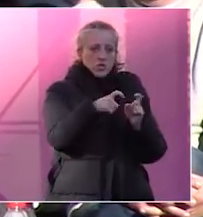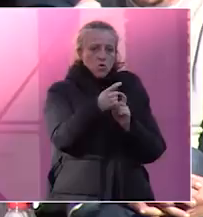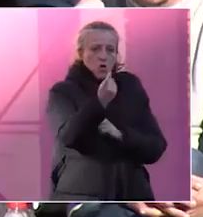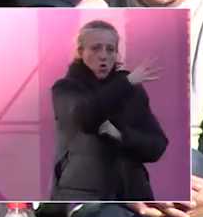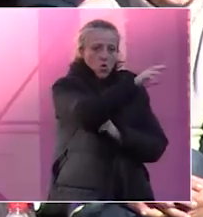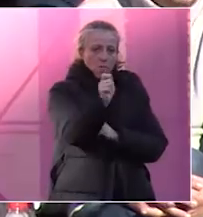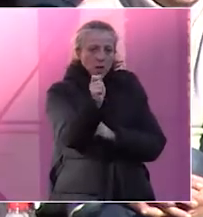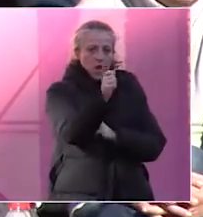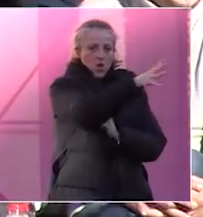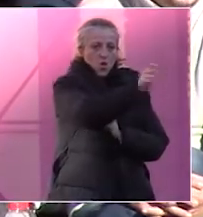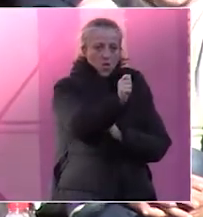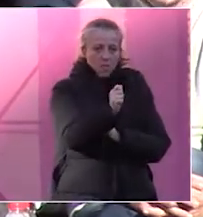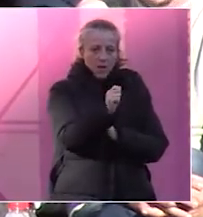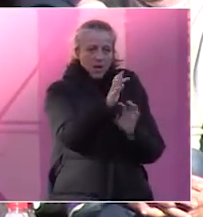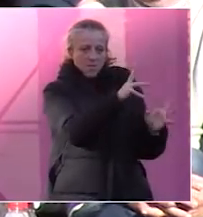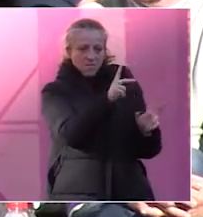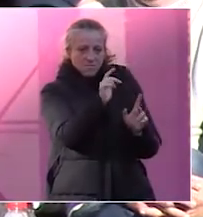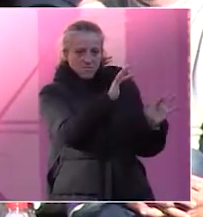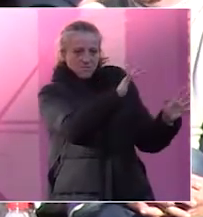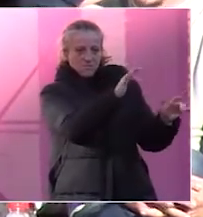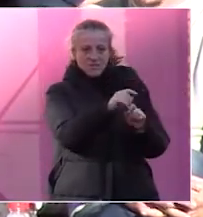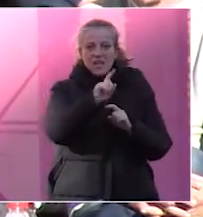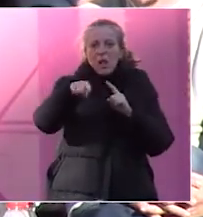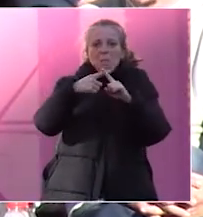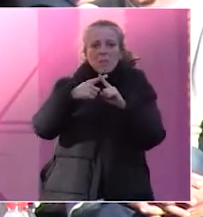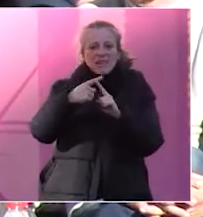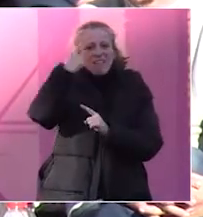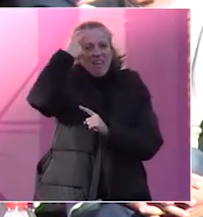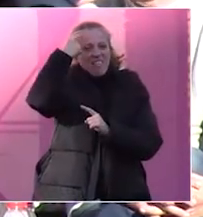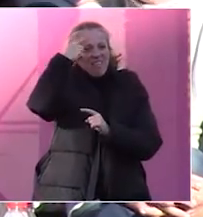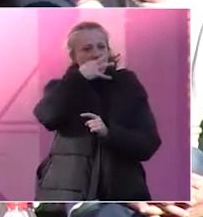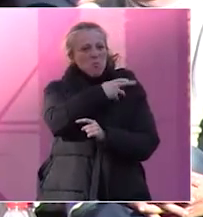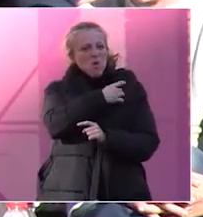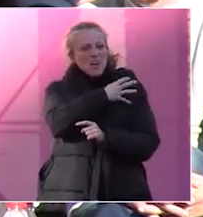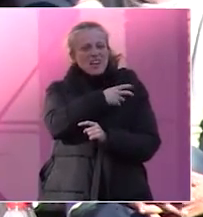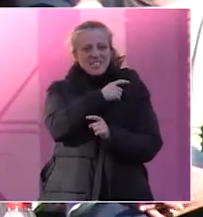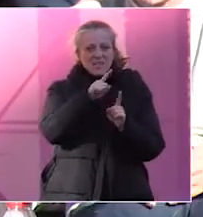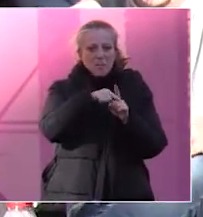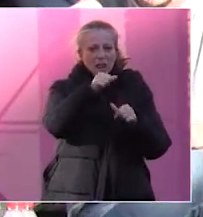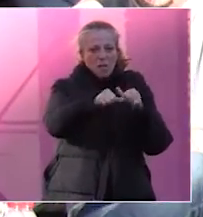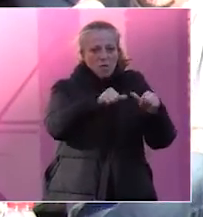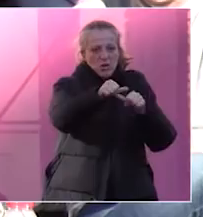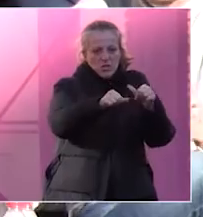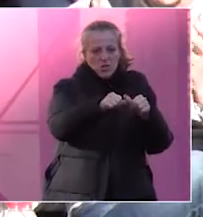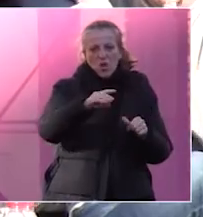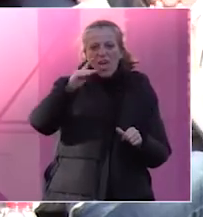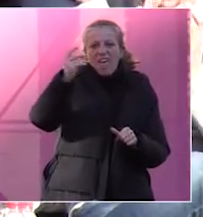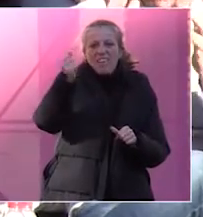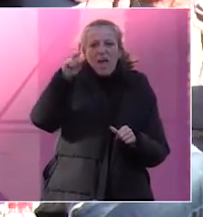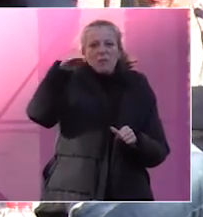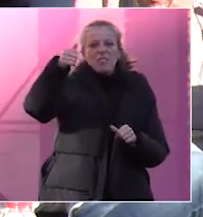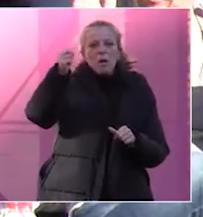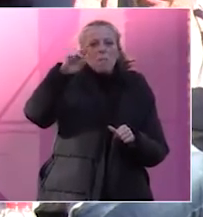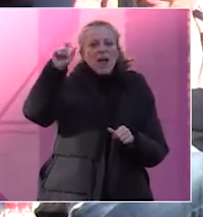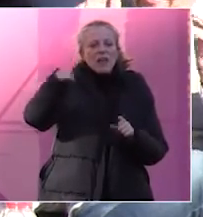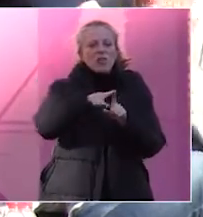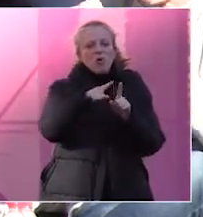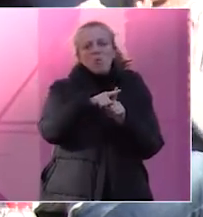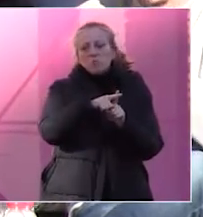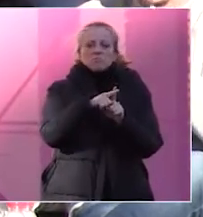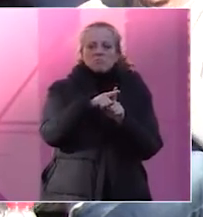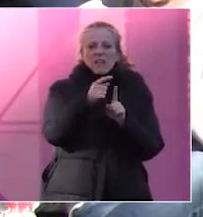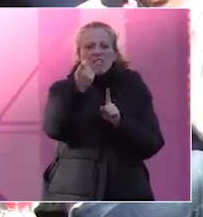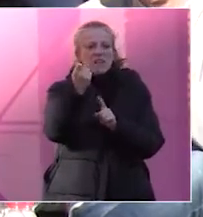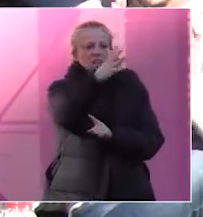se compró al cerebro gris del procesismo, al señor David Madí, por algo menos, 25.000 euros al año, pero también se